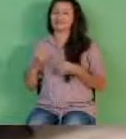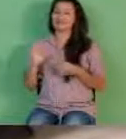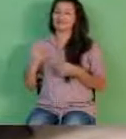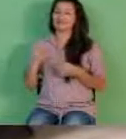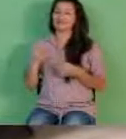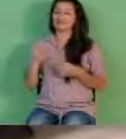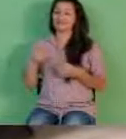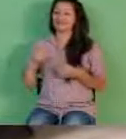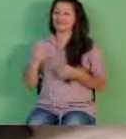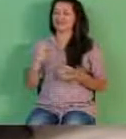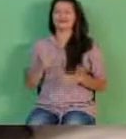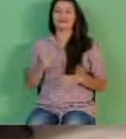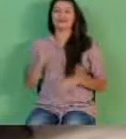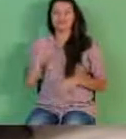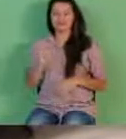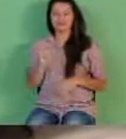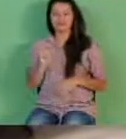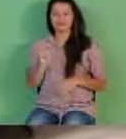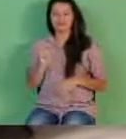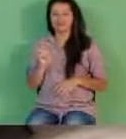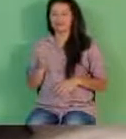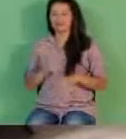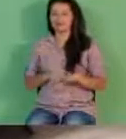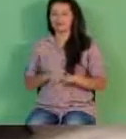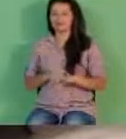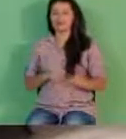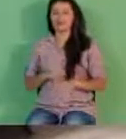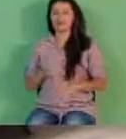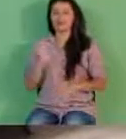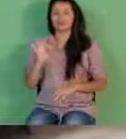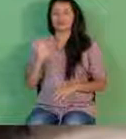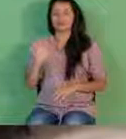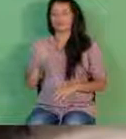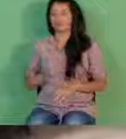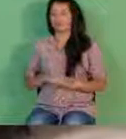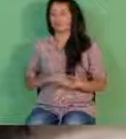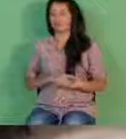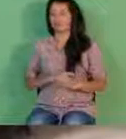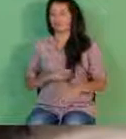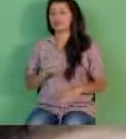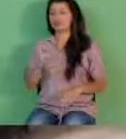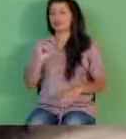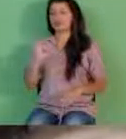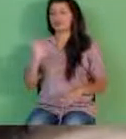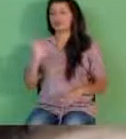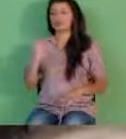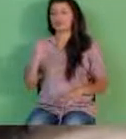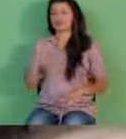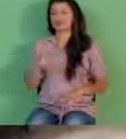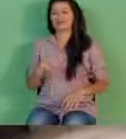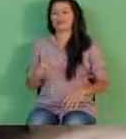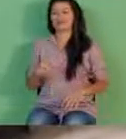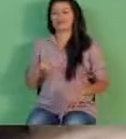bueno ocho de la mañana de 35 minutos y ahora seguimos hablando del hospital San Félix la gente nos está solicitando el video mande de nuevo